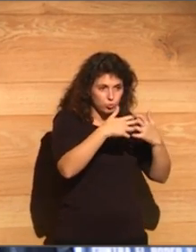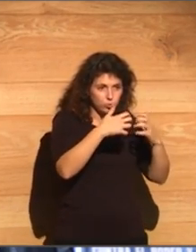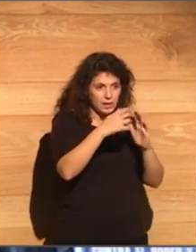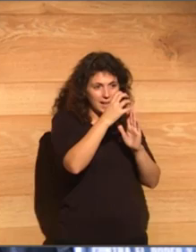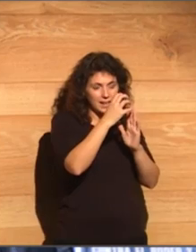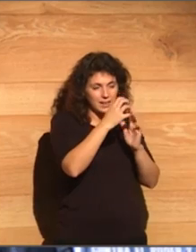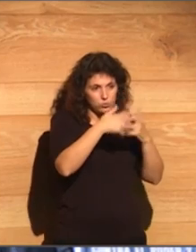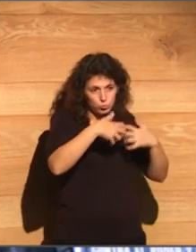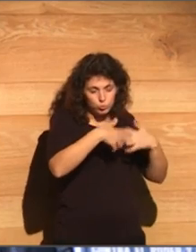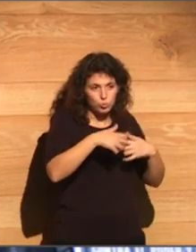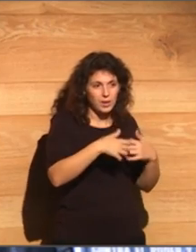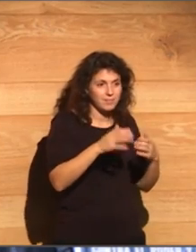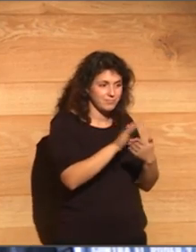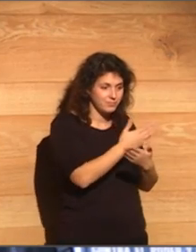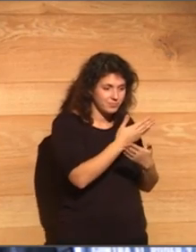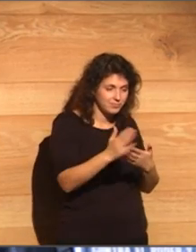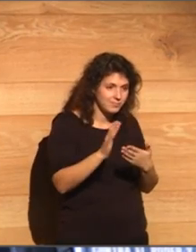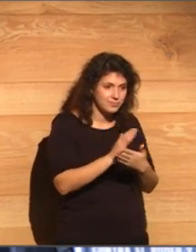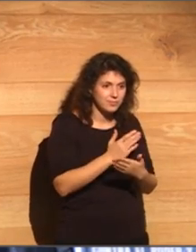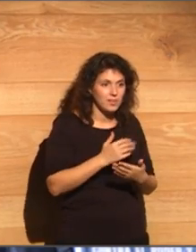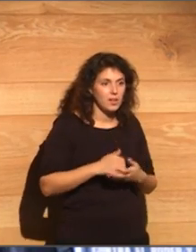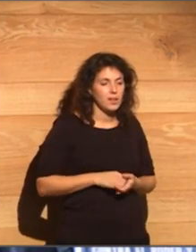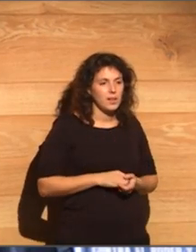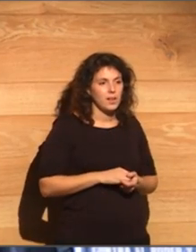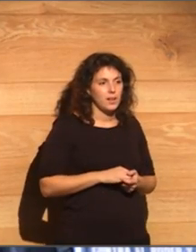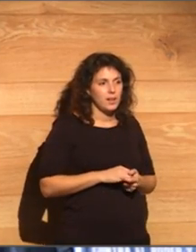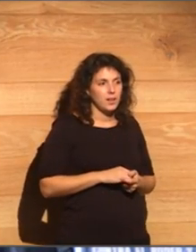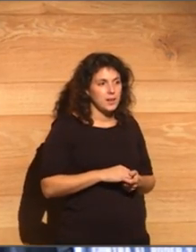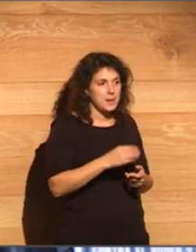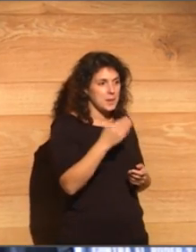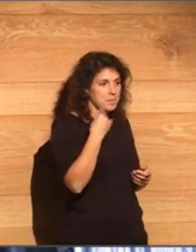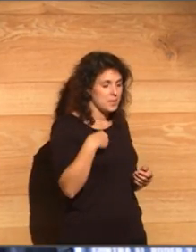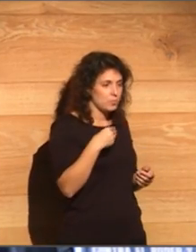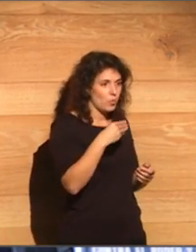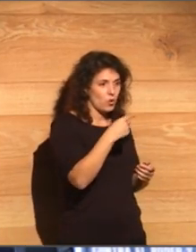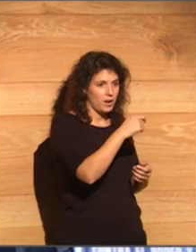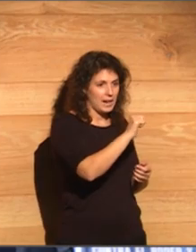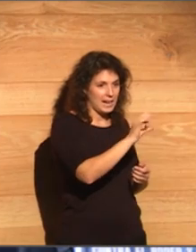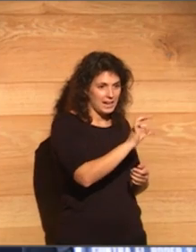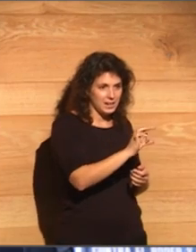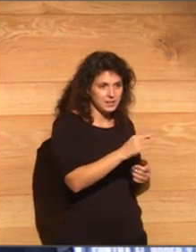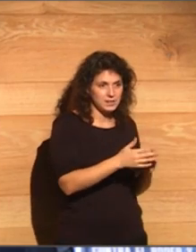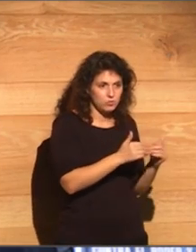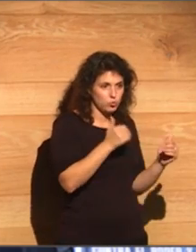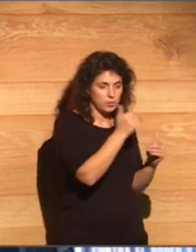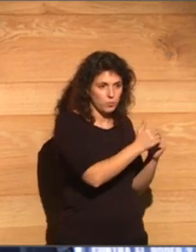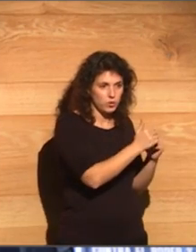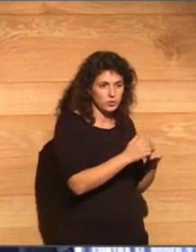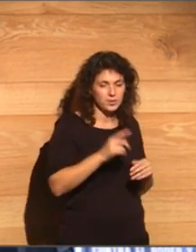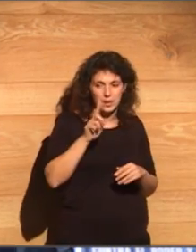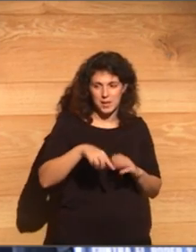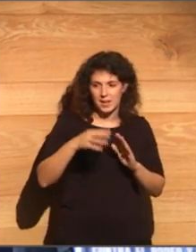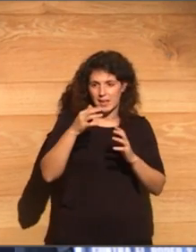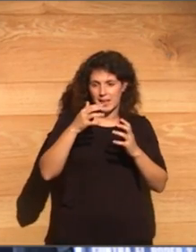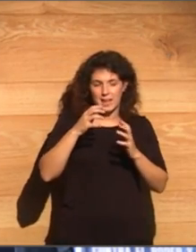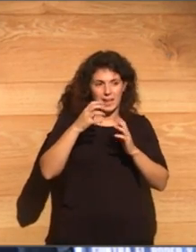escenas separadas que no acaban de ir a un sitio concreto. Como gags superpuestos, ¿no? De alguna no forma. Hay estructura, de hecho la escribe al rodar, cambia el